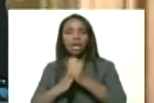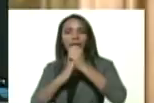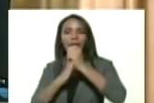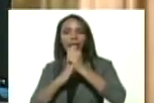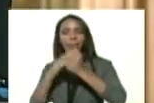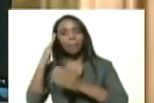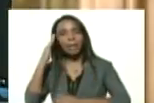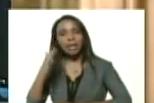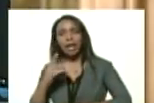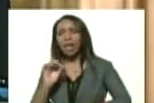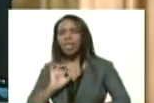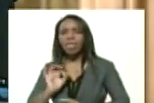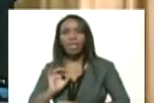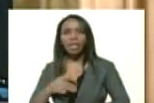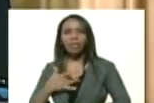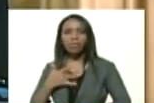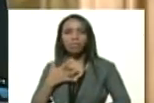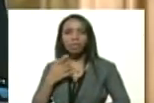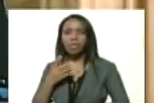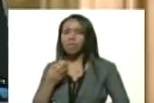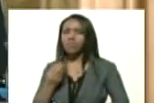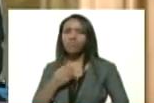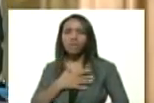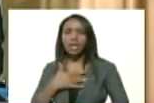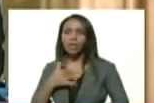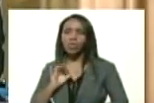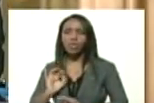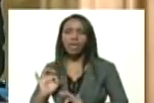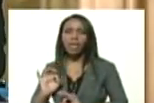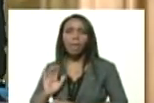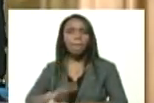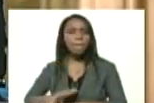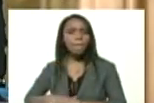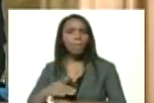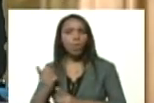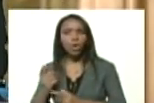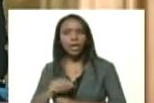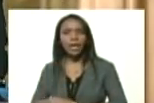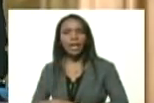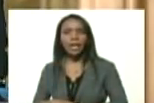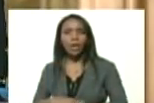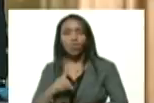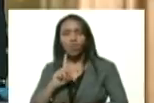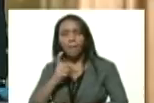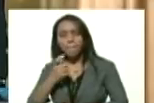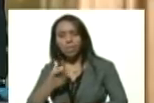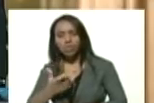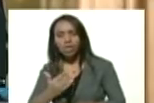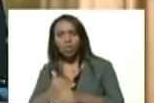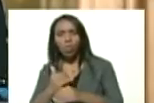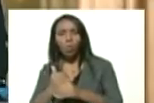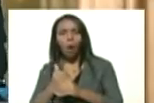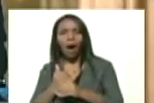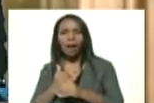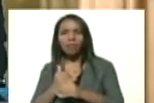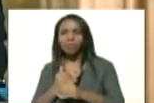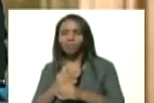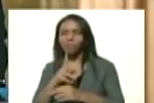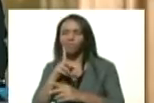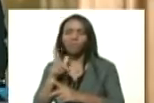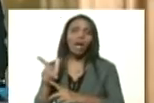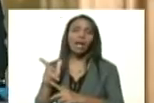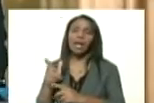nunca fue muy agraciado y muy querido porque era una persona un patán pues